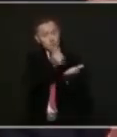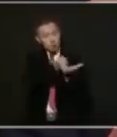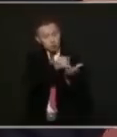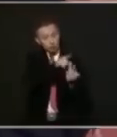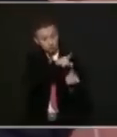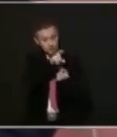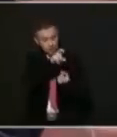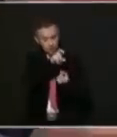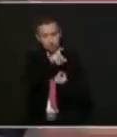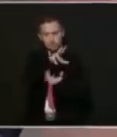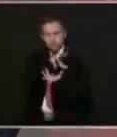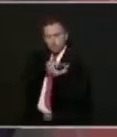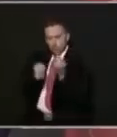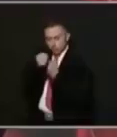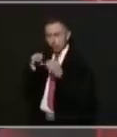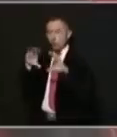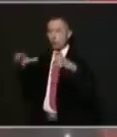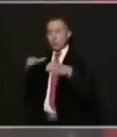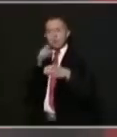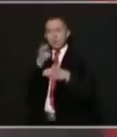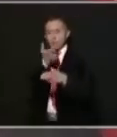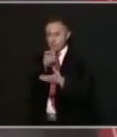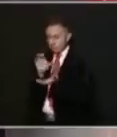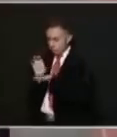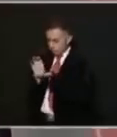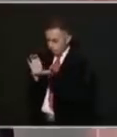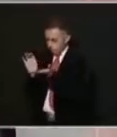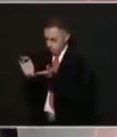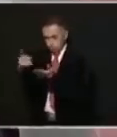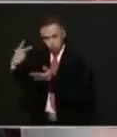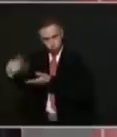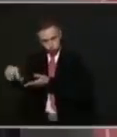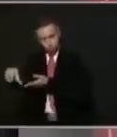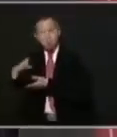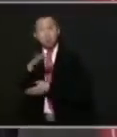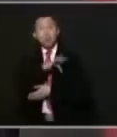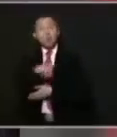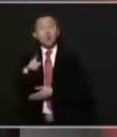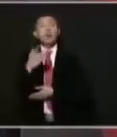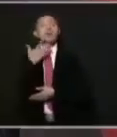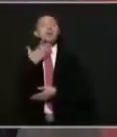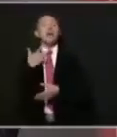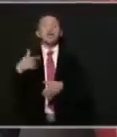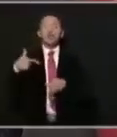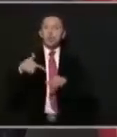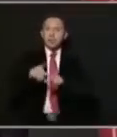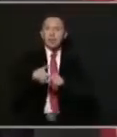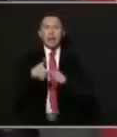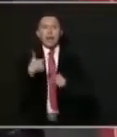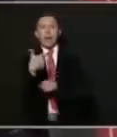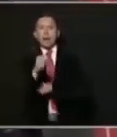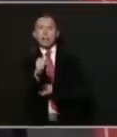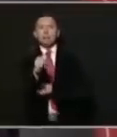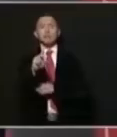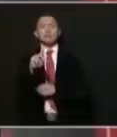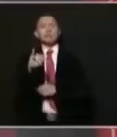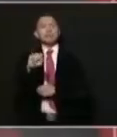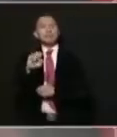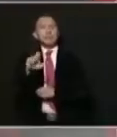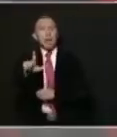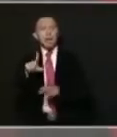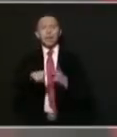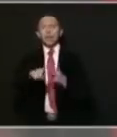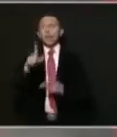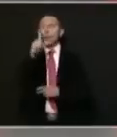No aumentará el precio de las gasolinas, del gas, del diésel, de la